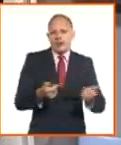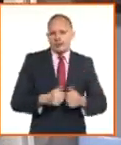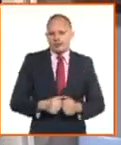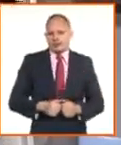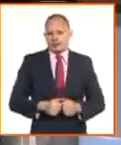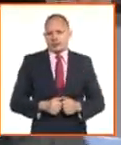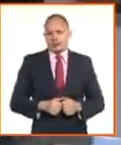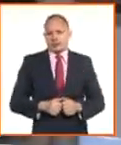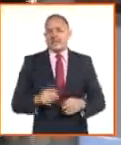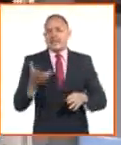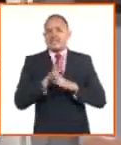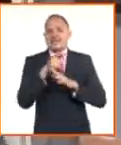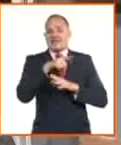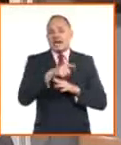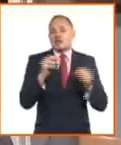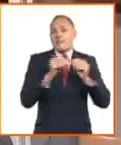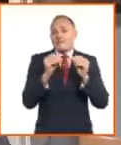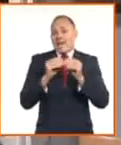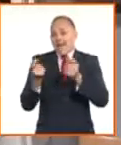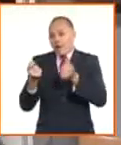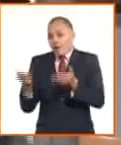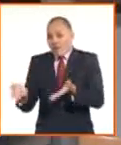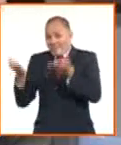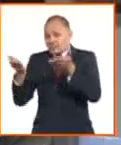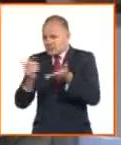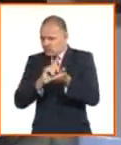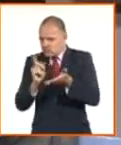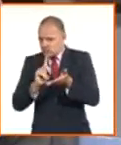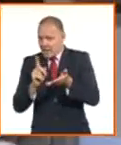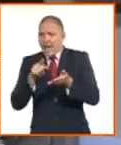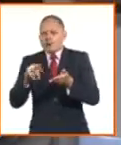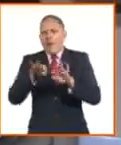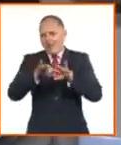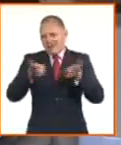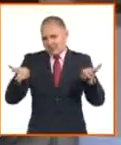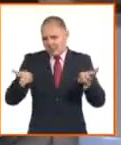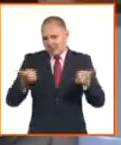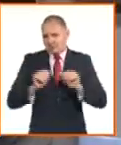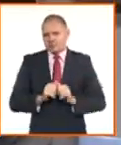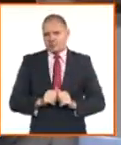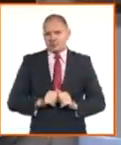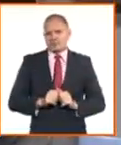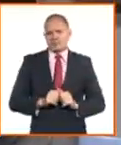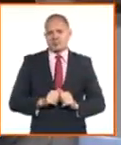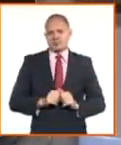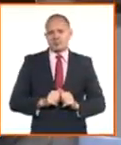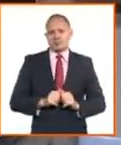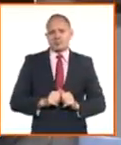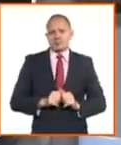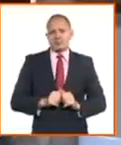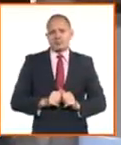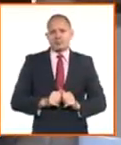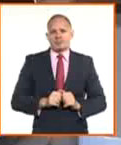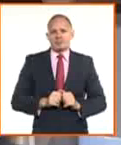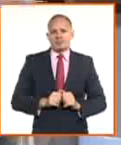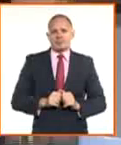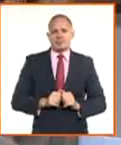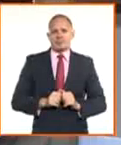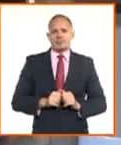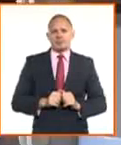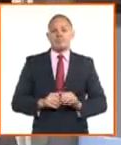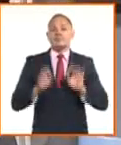tipo de cambio de equilibrio de la economía, de hecho no lo es. El tipo de cambio de equilibrio de la economía es un tipo de cambio que debe tomar en consideración